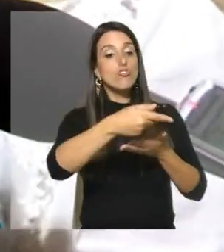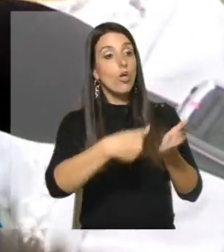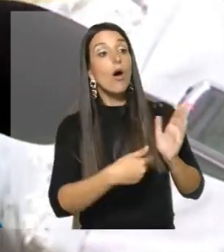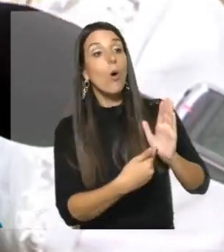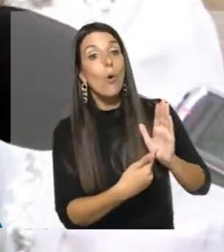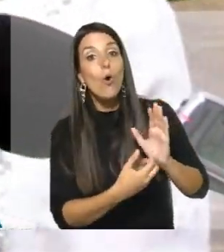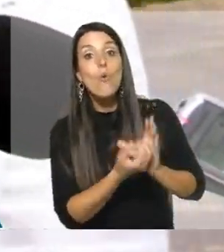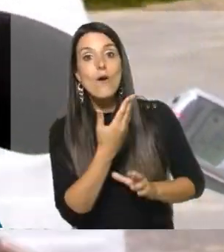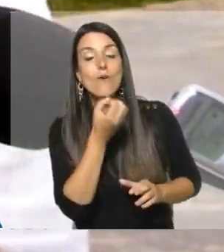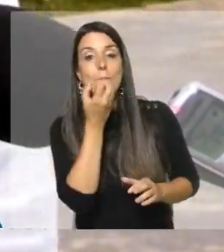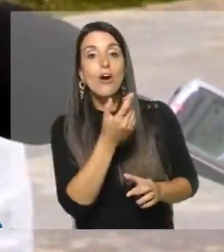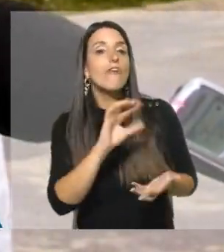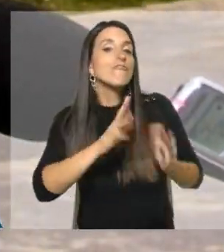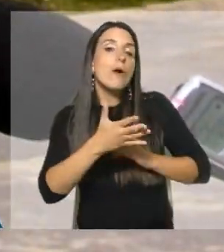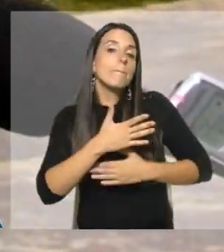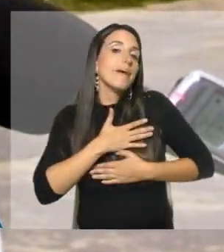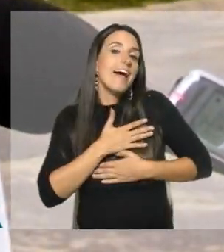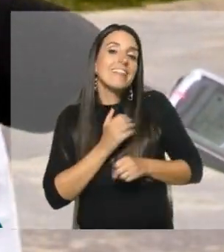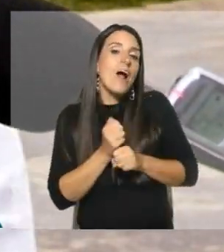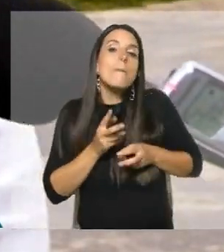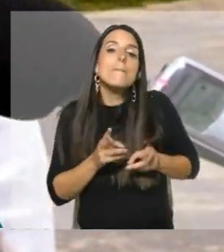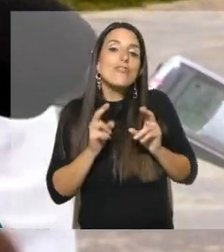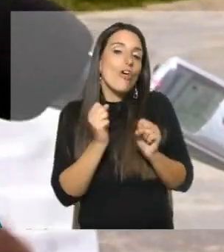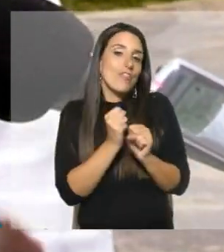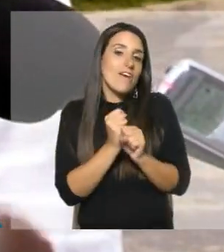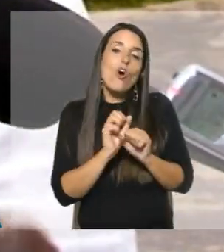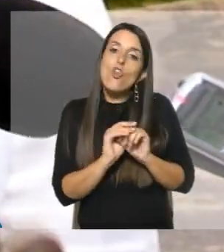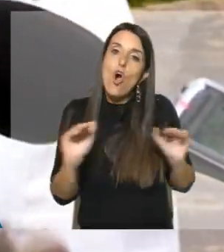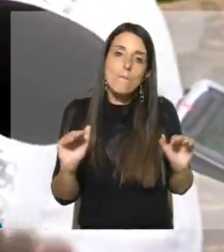seguramente va a ser mejor es nuestra metodología de trabajo Es lo normal y es lo que hacemos con cualquier